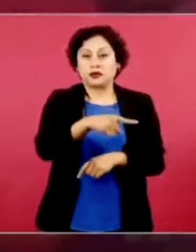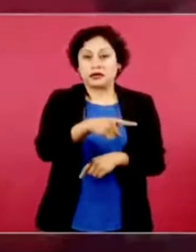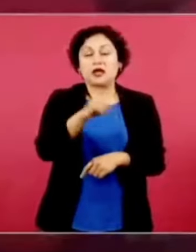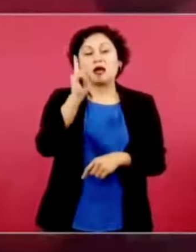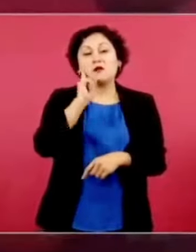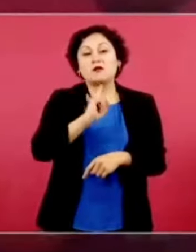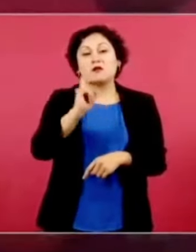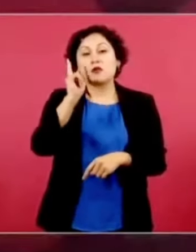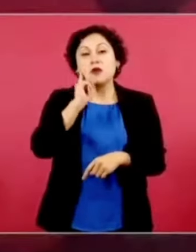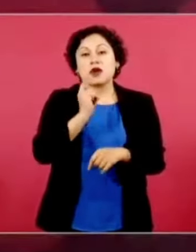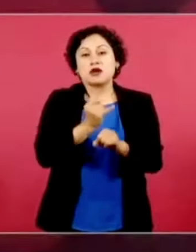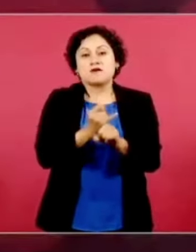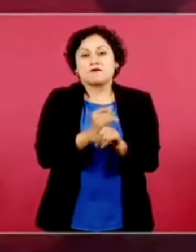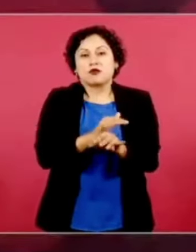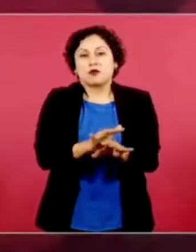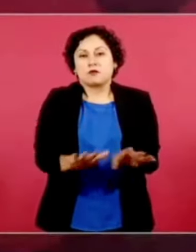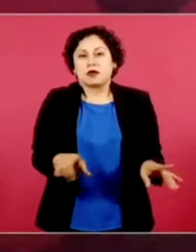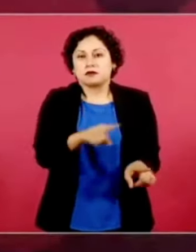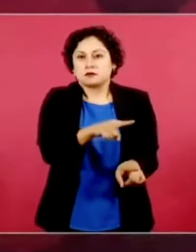las agencias.